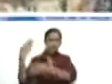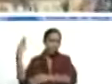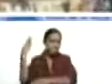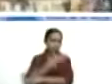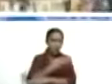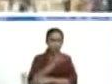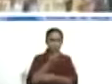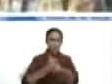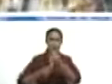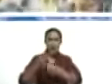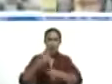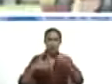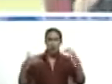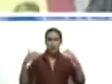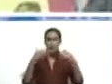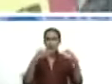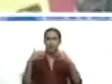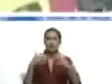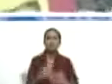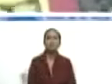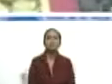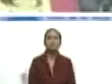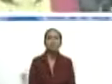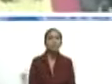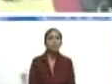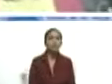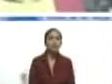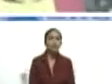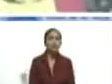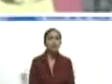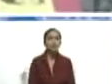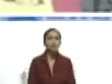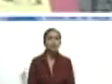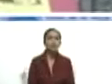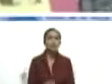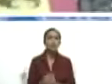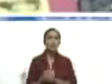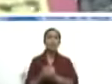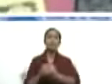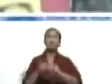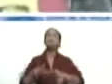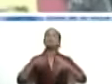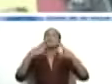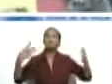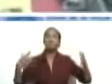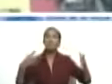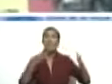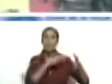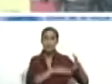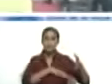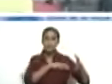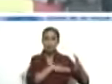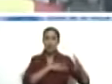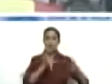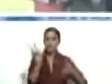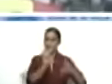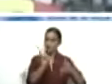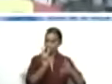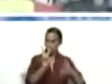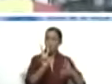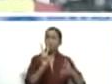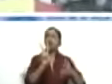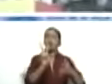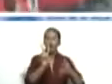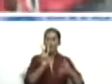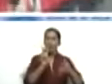económica. Y por eso lancé el año pasado la gran misión Venezuela Mujer, que va cabalgando a proteger